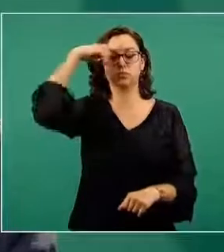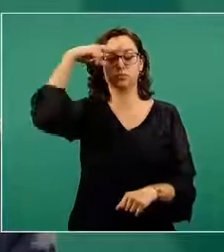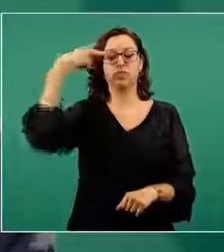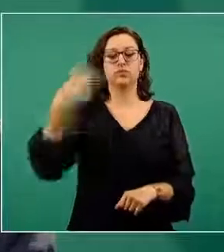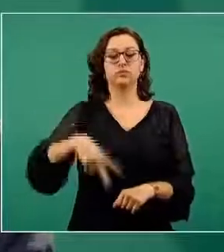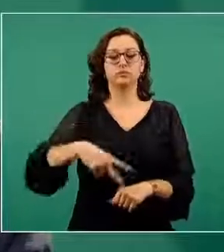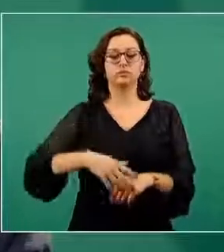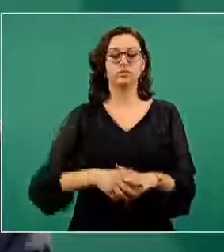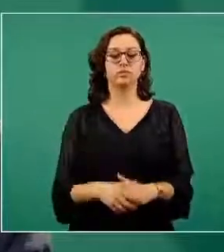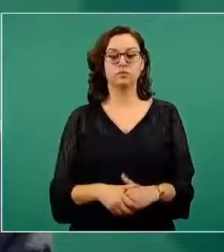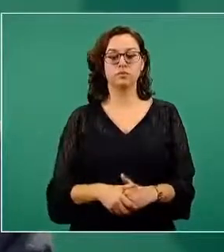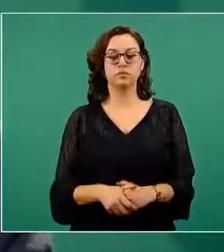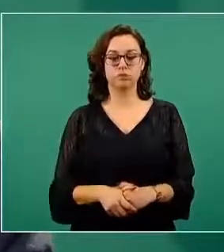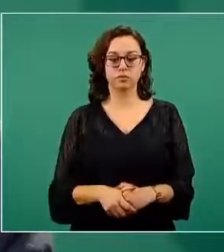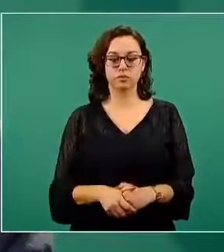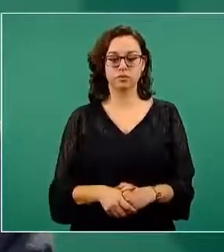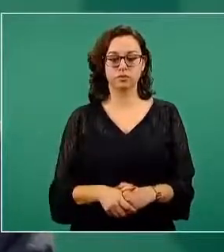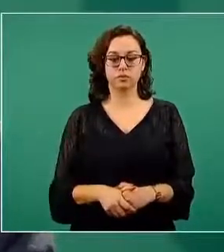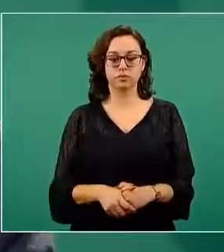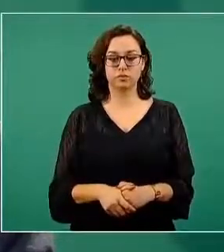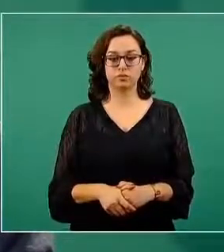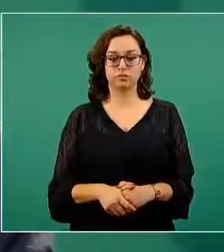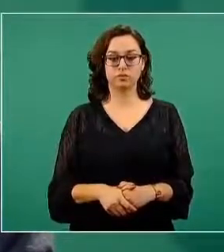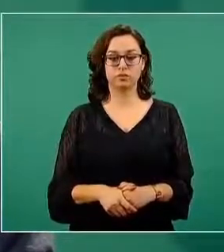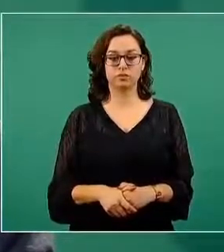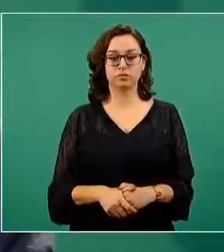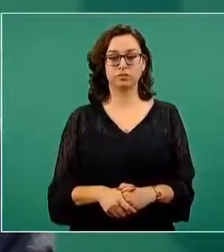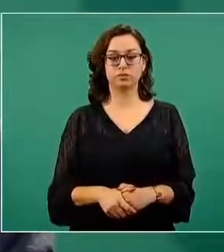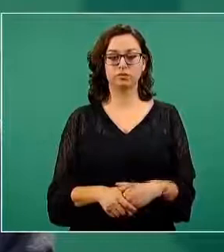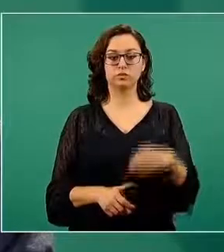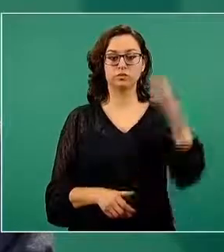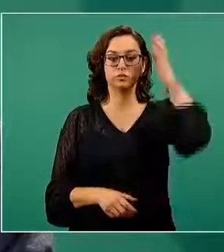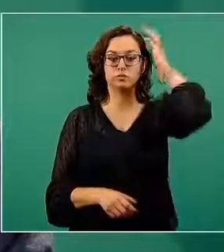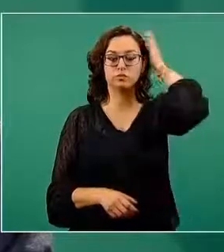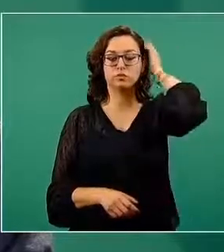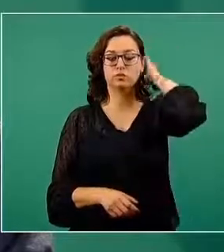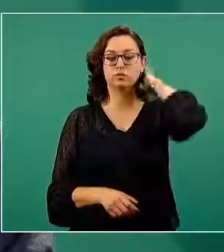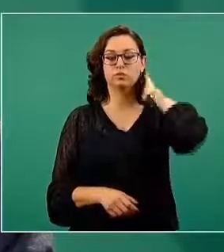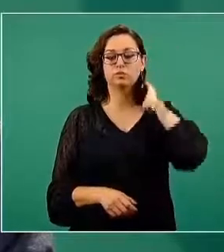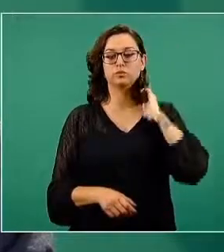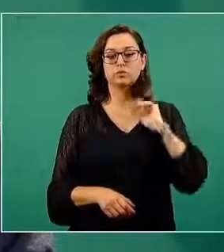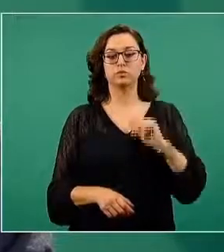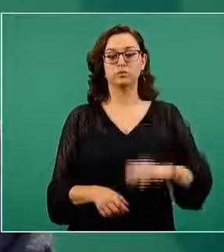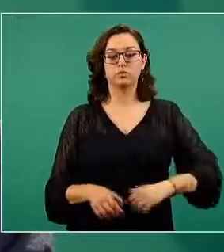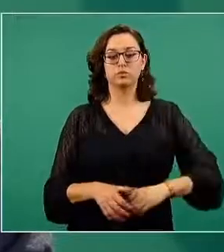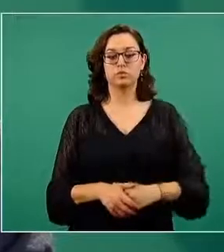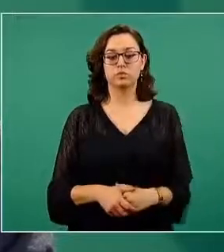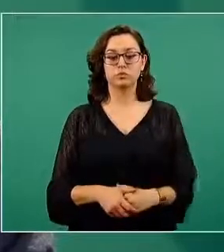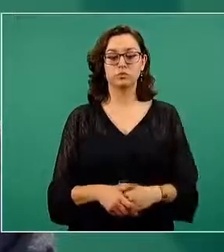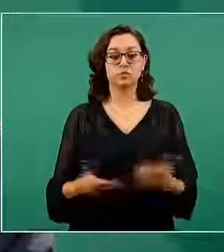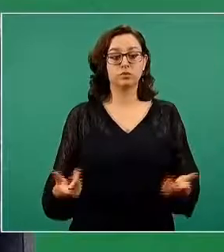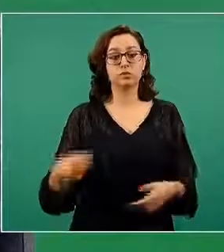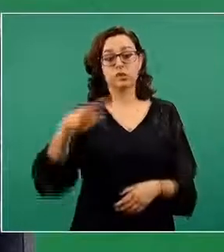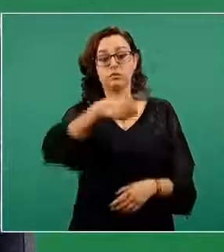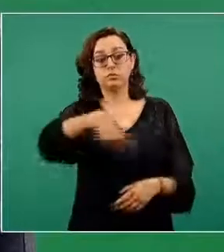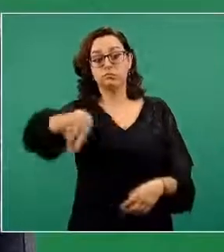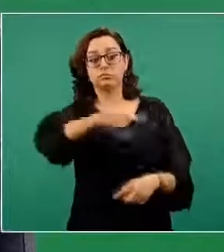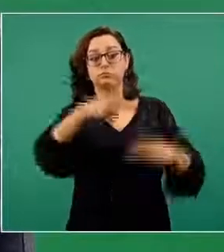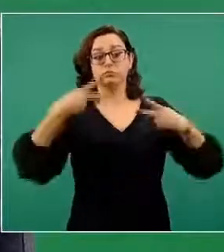Cuando se establece esta disposición de suspensión temporal de las actividades de estas